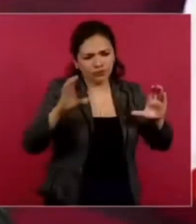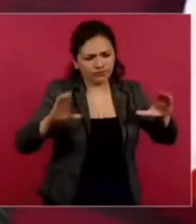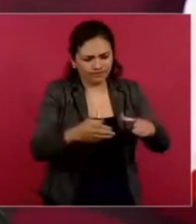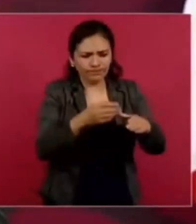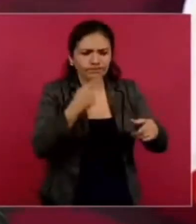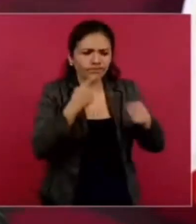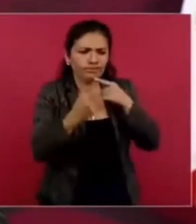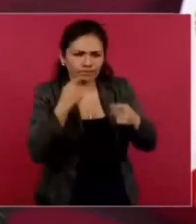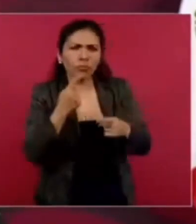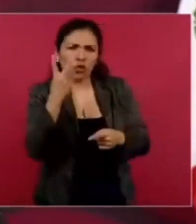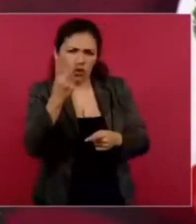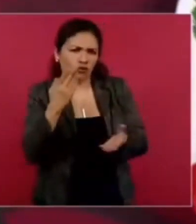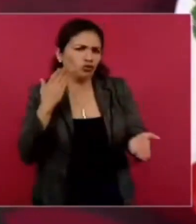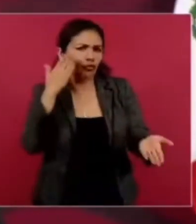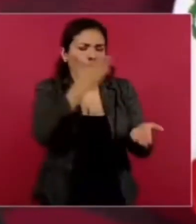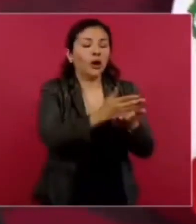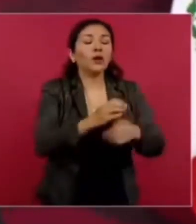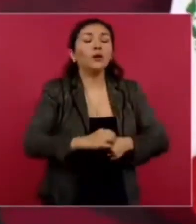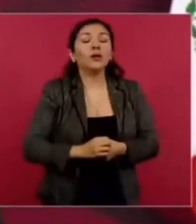fueron,